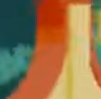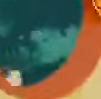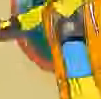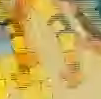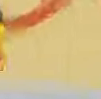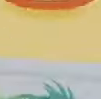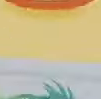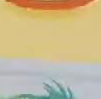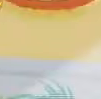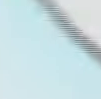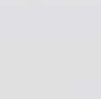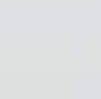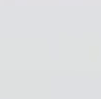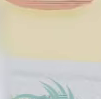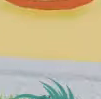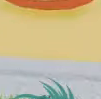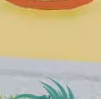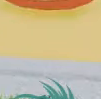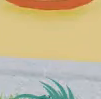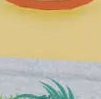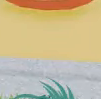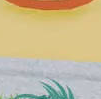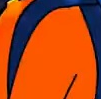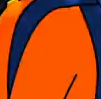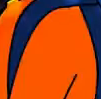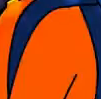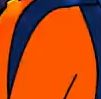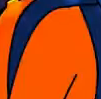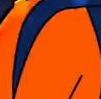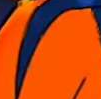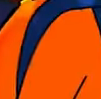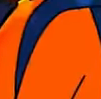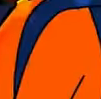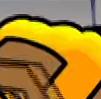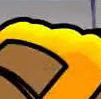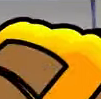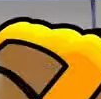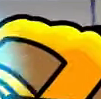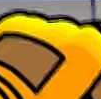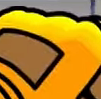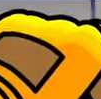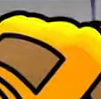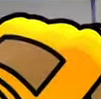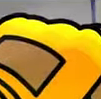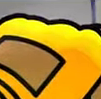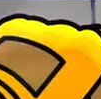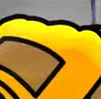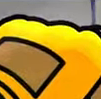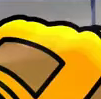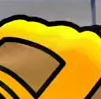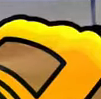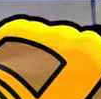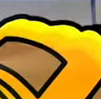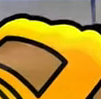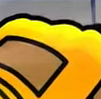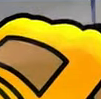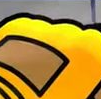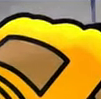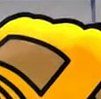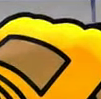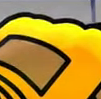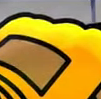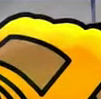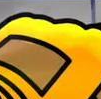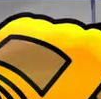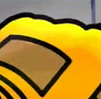¡Alto! Usar el celular mientras vas caminando te distrae. Si al caminar vas a una velocidad de 1 m/s y duras